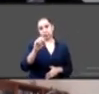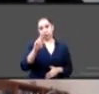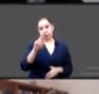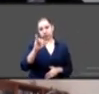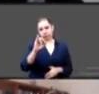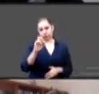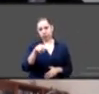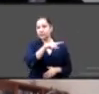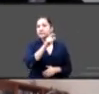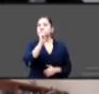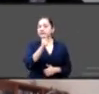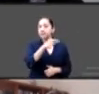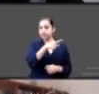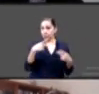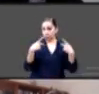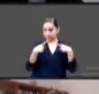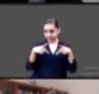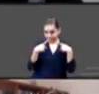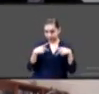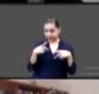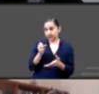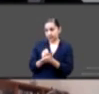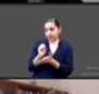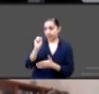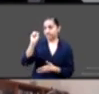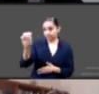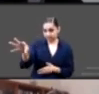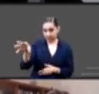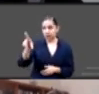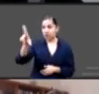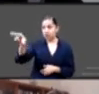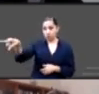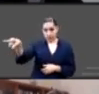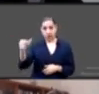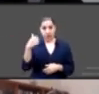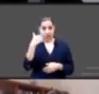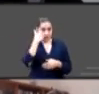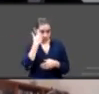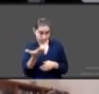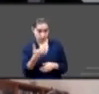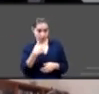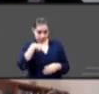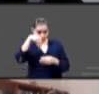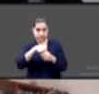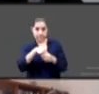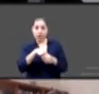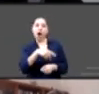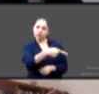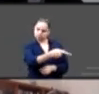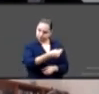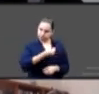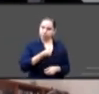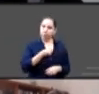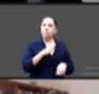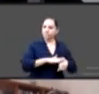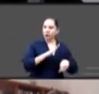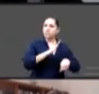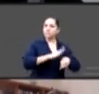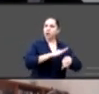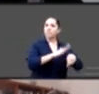precisamente estas personas a las que se les ha enviado estas imágenes de material de abuso sexual infantil para solicitar más imágenes. Y el ejemplo es